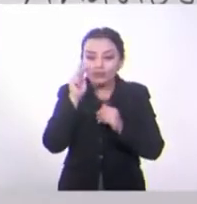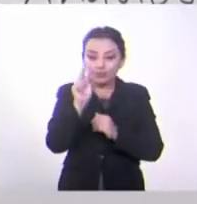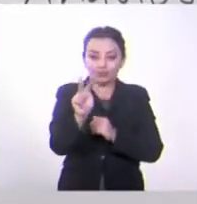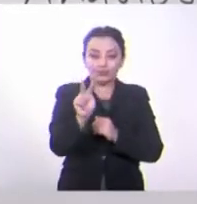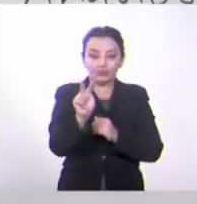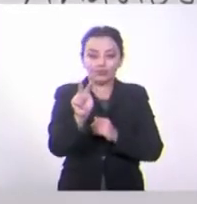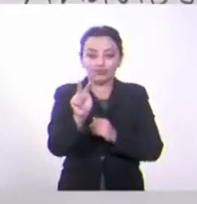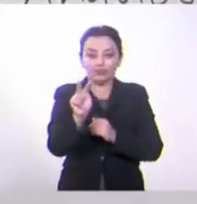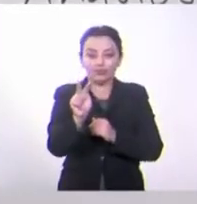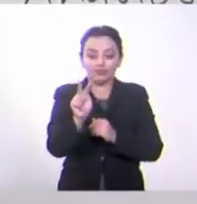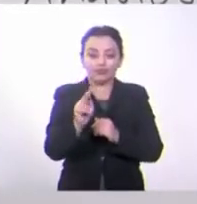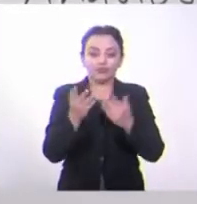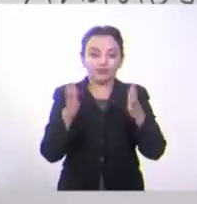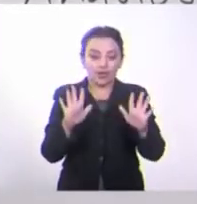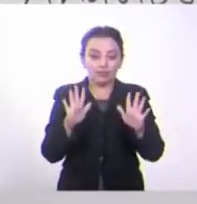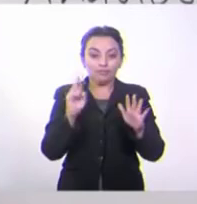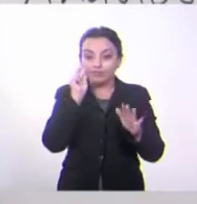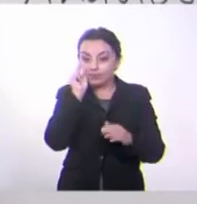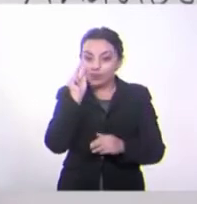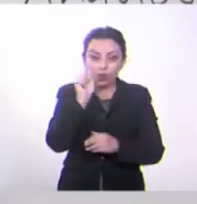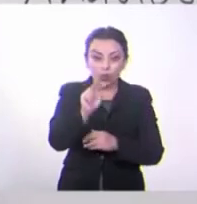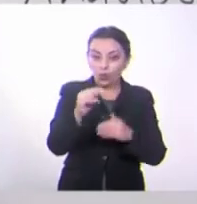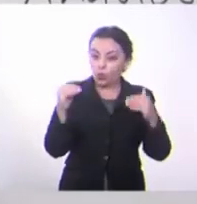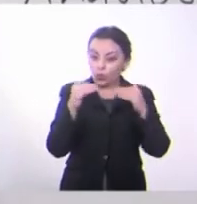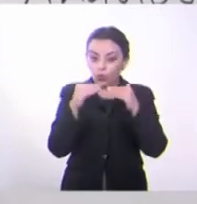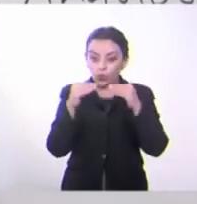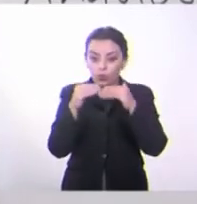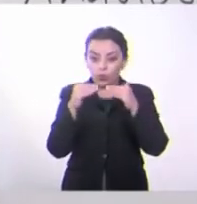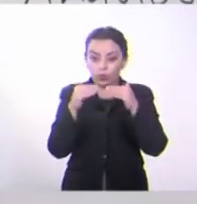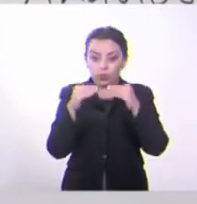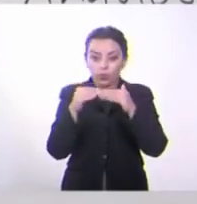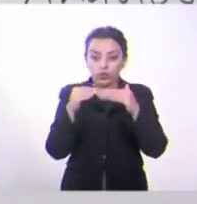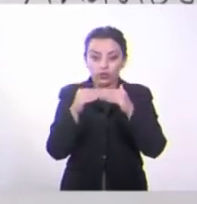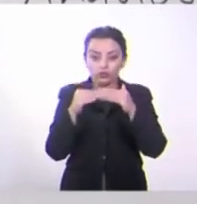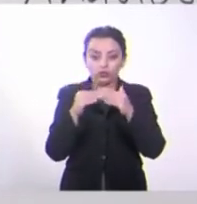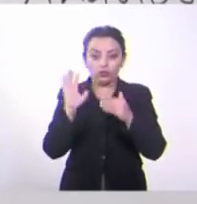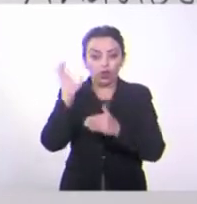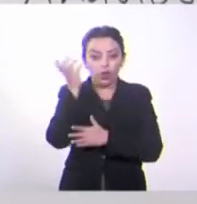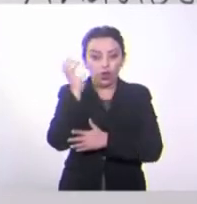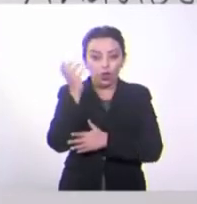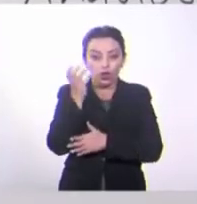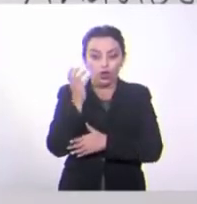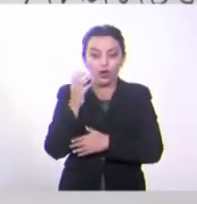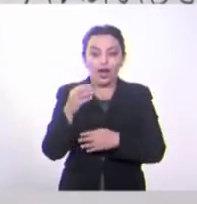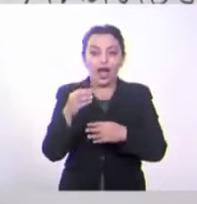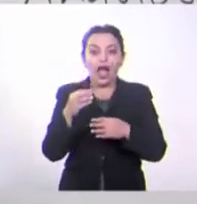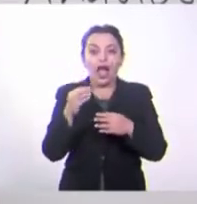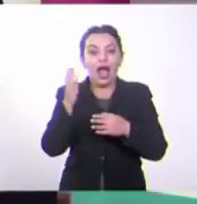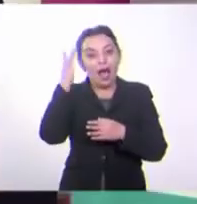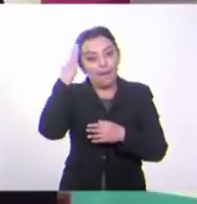recortado, como en mi caso, lo único que este es amarillo, especial para mí,